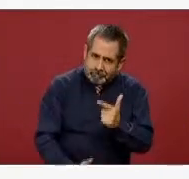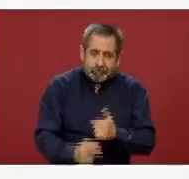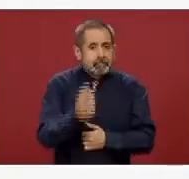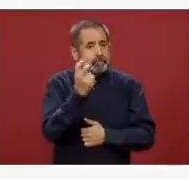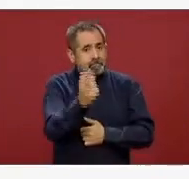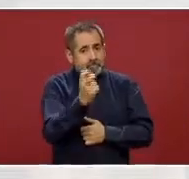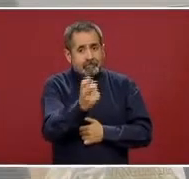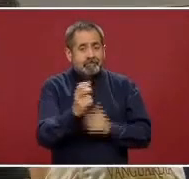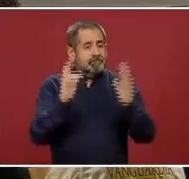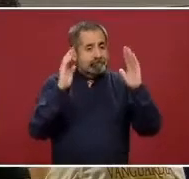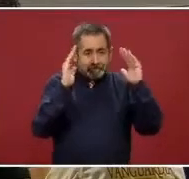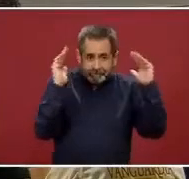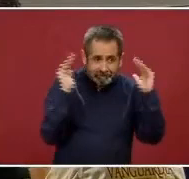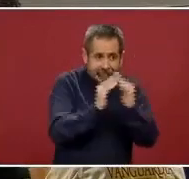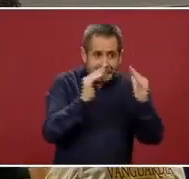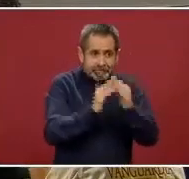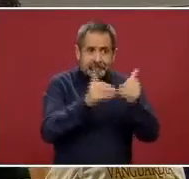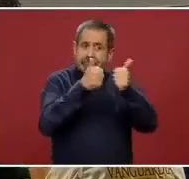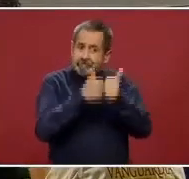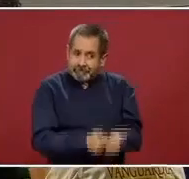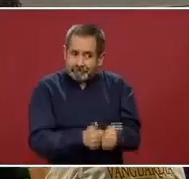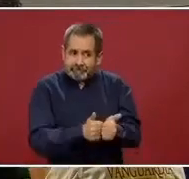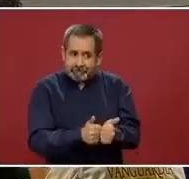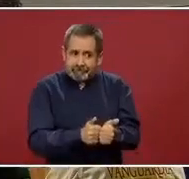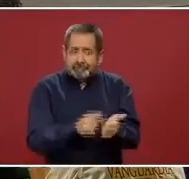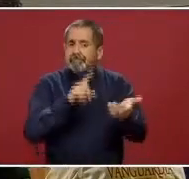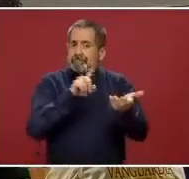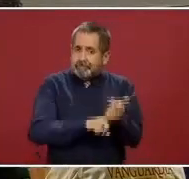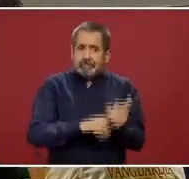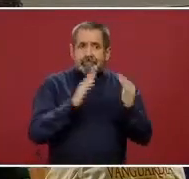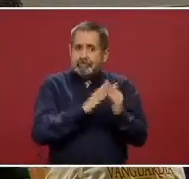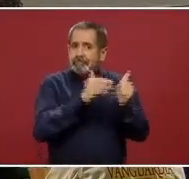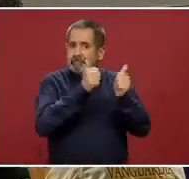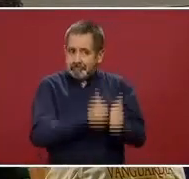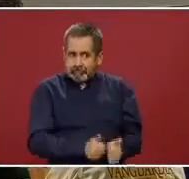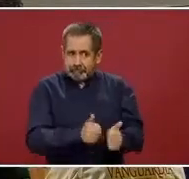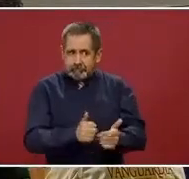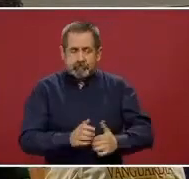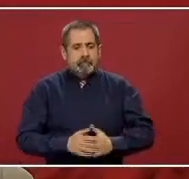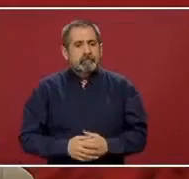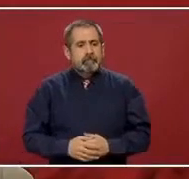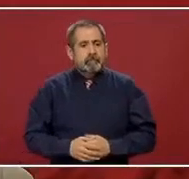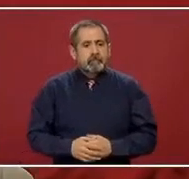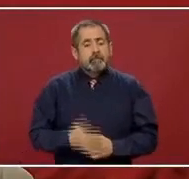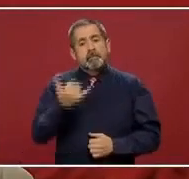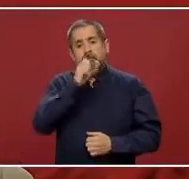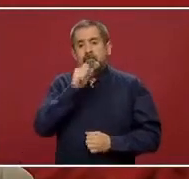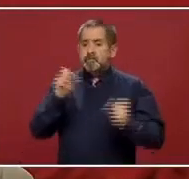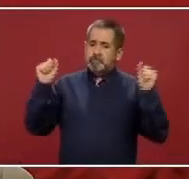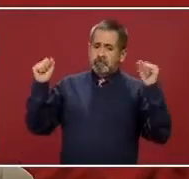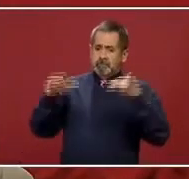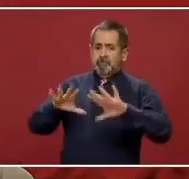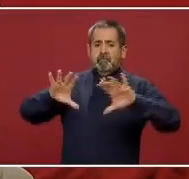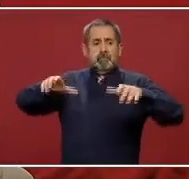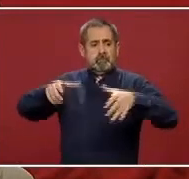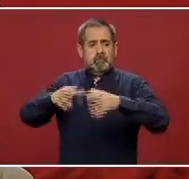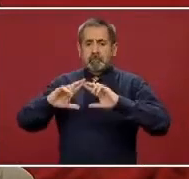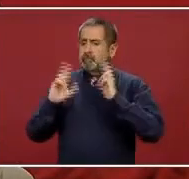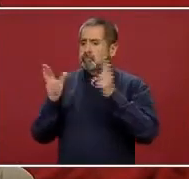casa. Y la concentración de las personas en todos los sectores de la